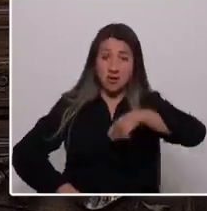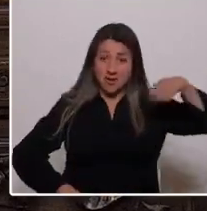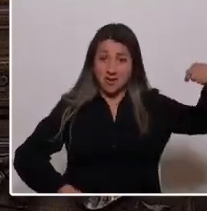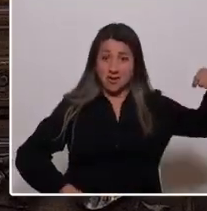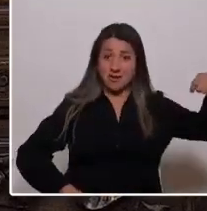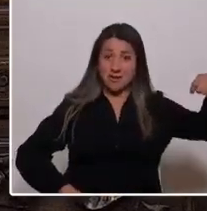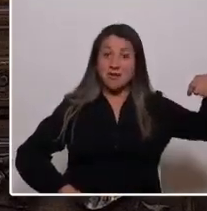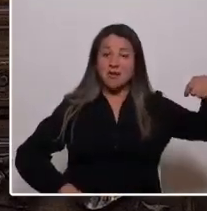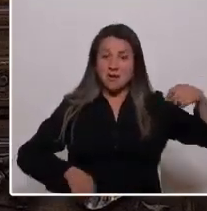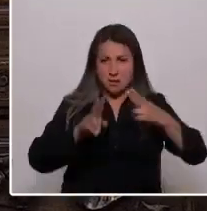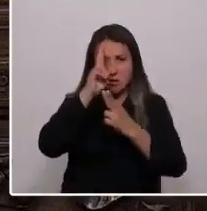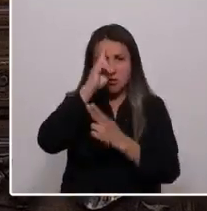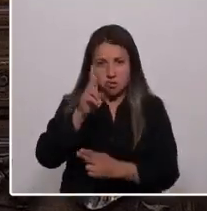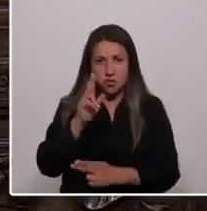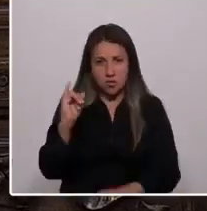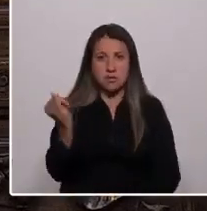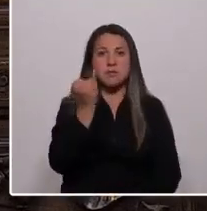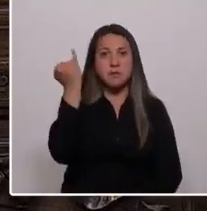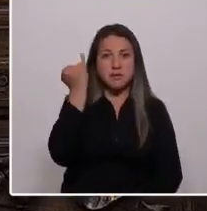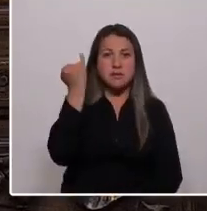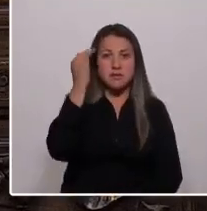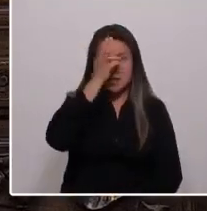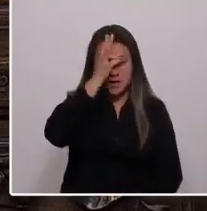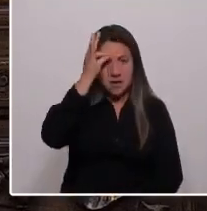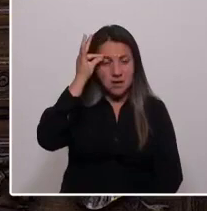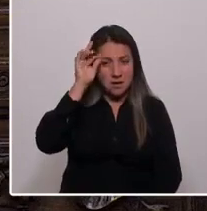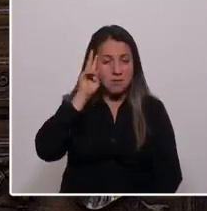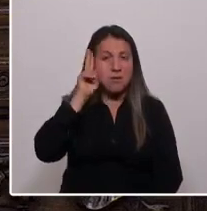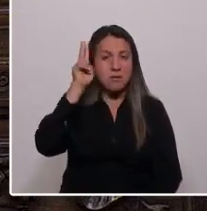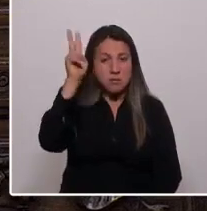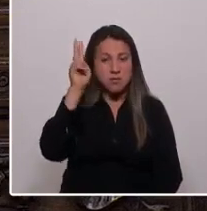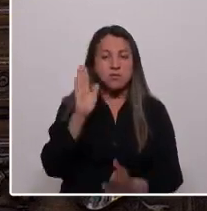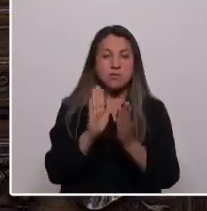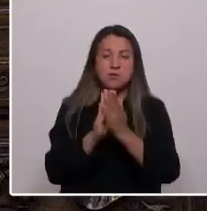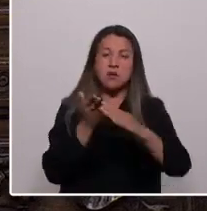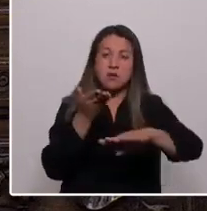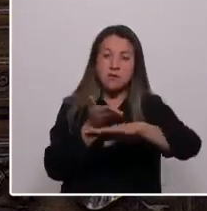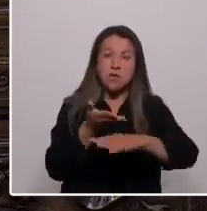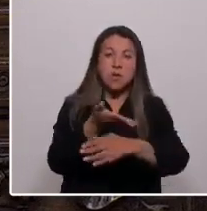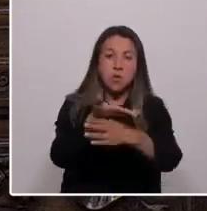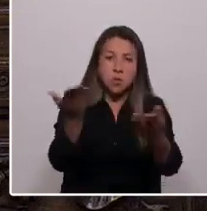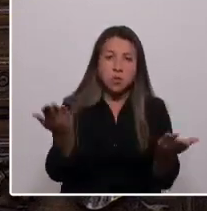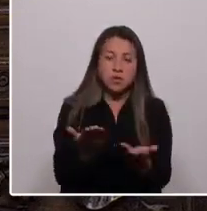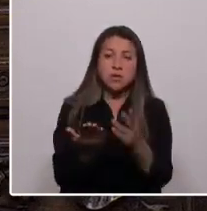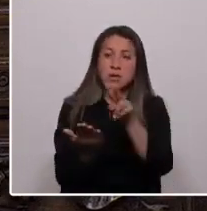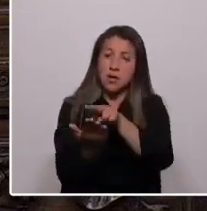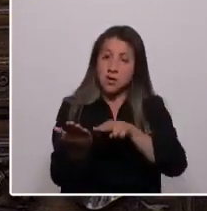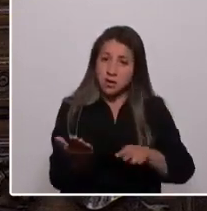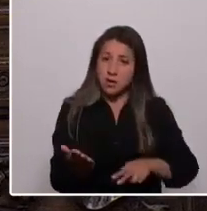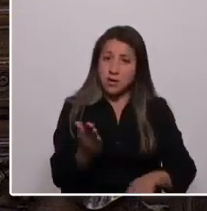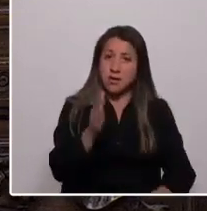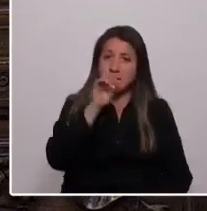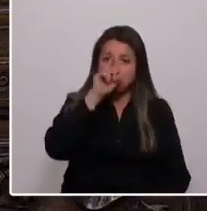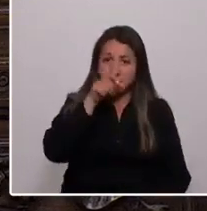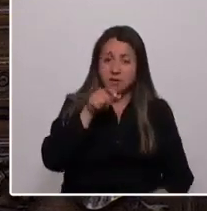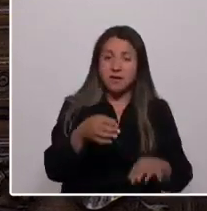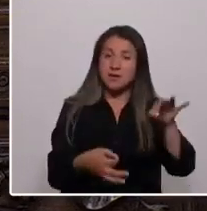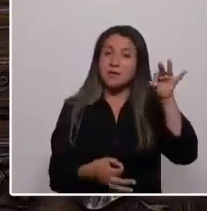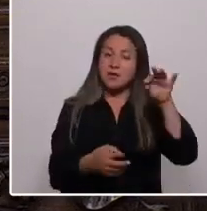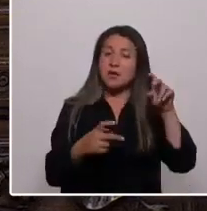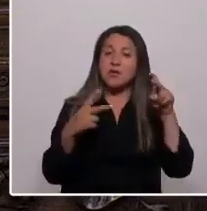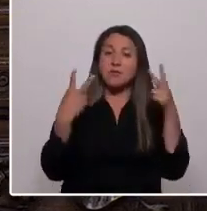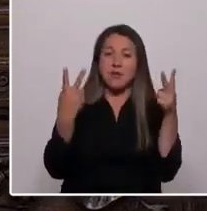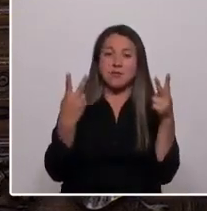mapuches en esta carta que sugiero que lo lean dice que freire hizo un tratado de paz con los mapuche